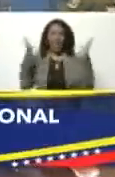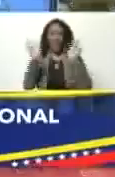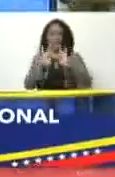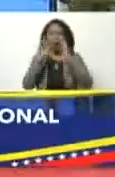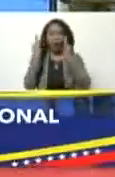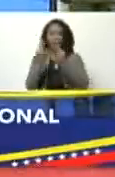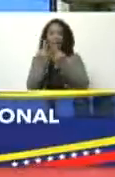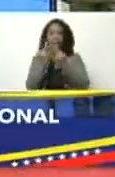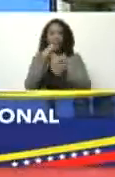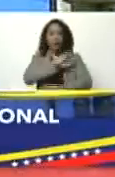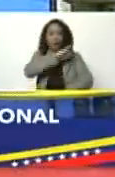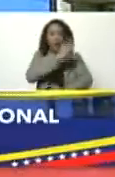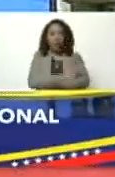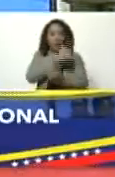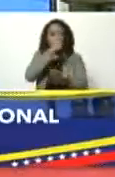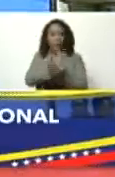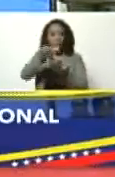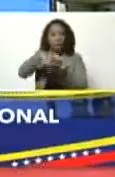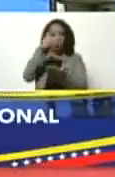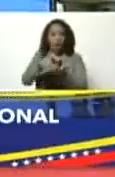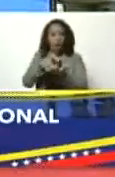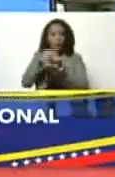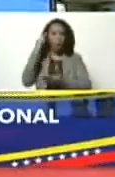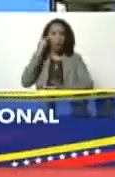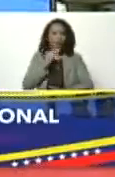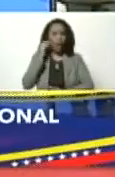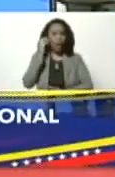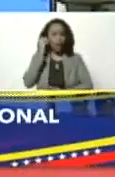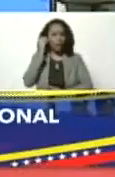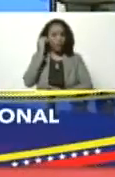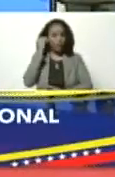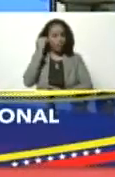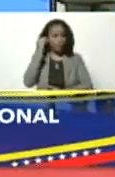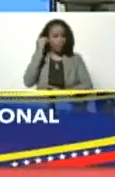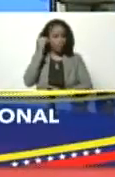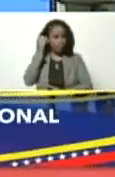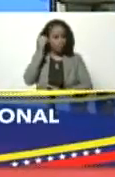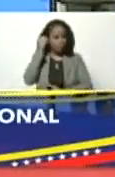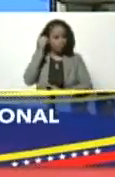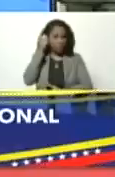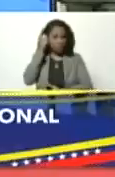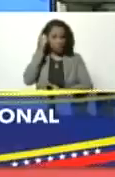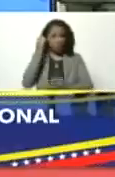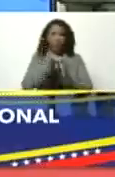familia de la Fuerza Armada Nacional Bolivariana, gran familia de la